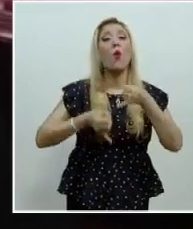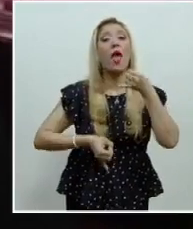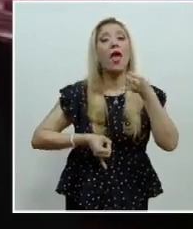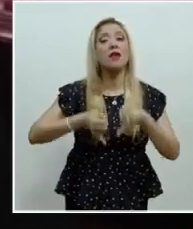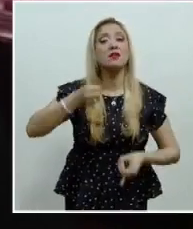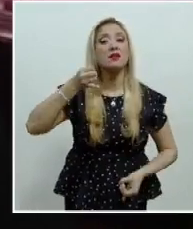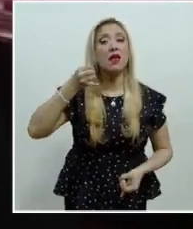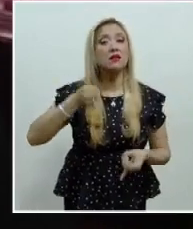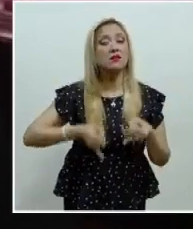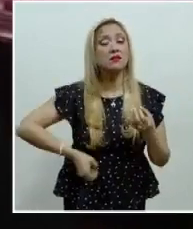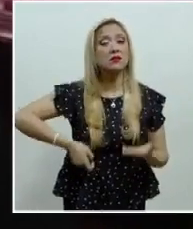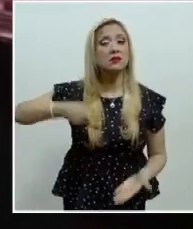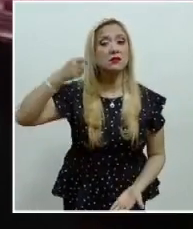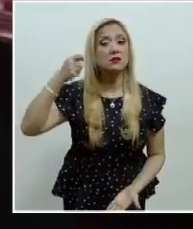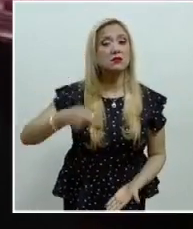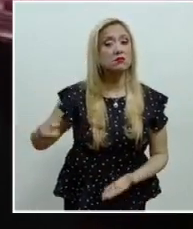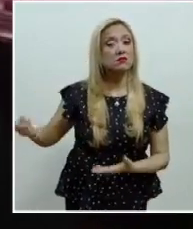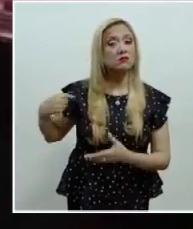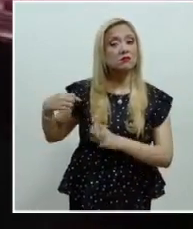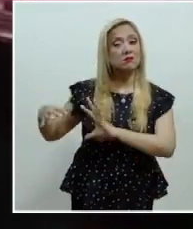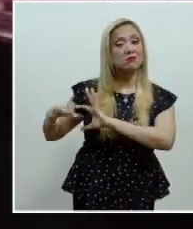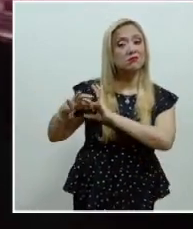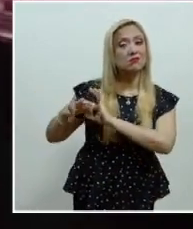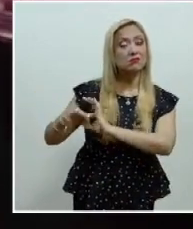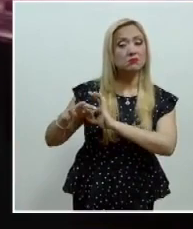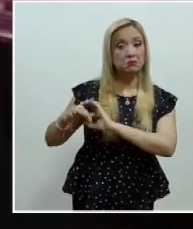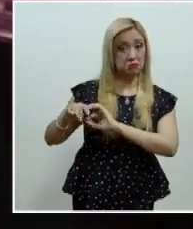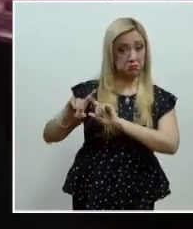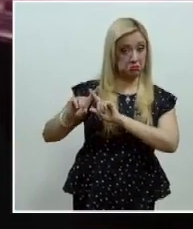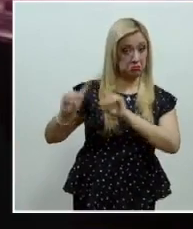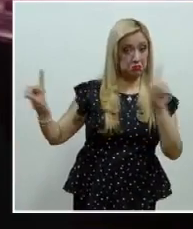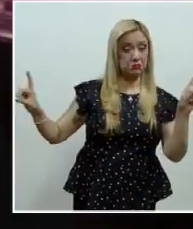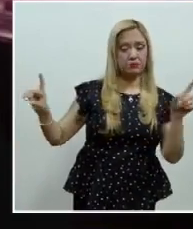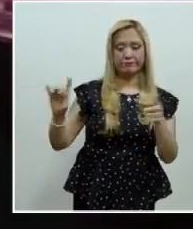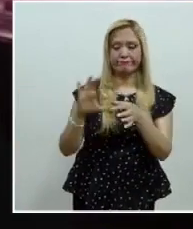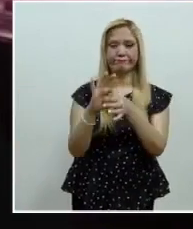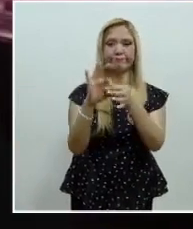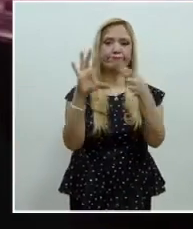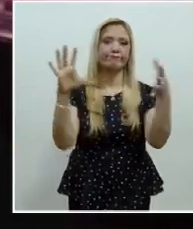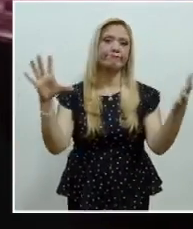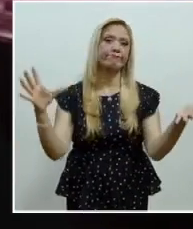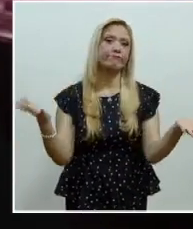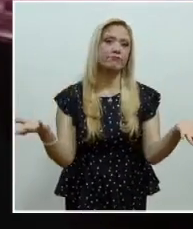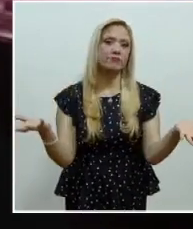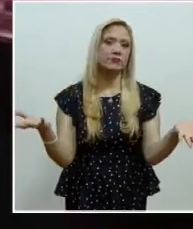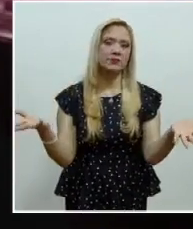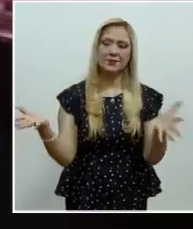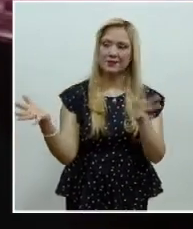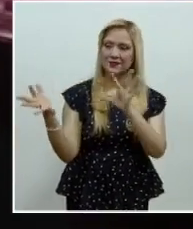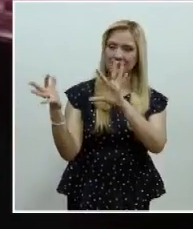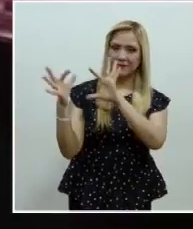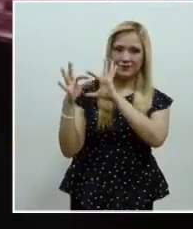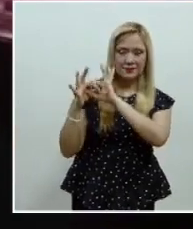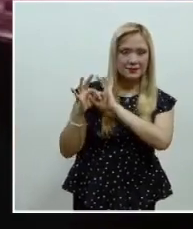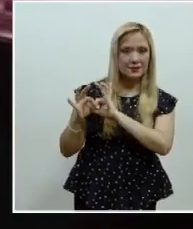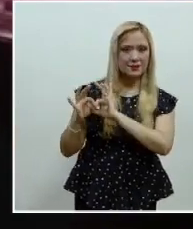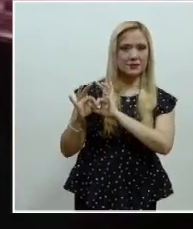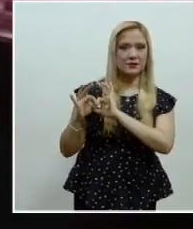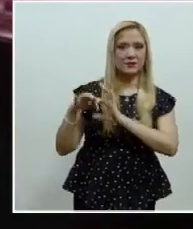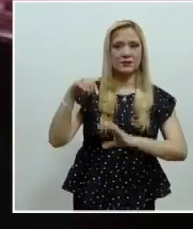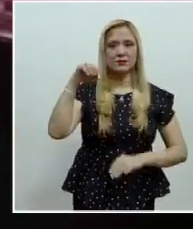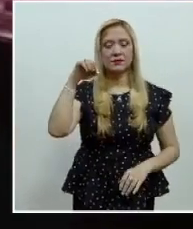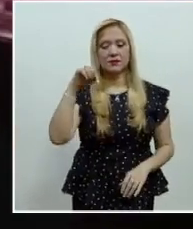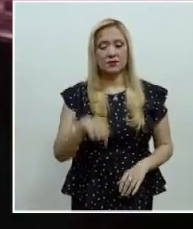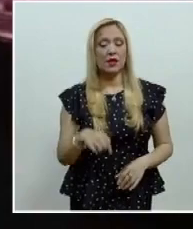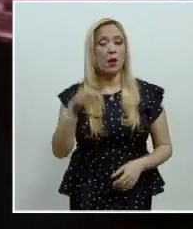si no caminamos junto con los jueces, entonces algo se rompe. Entonces tiene que haber también, dentro del